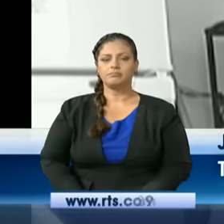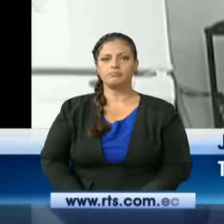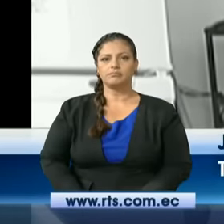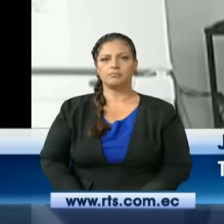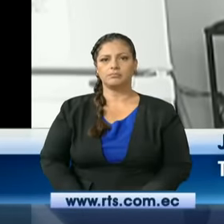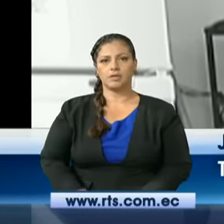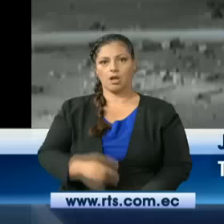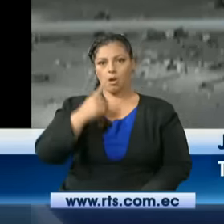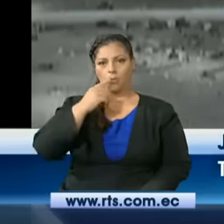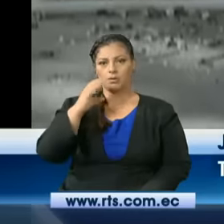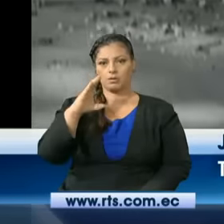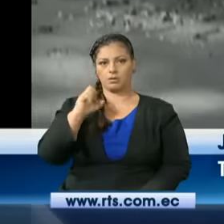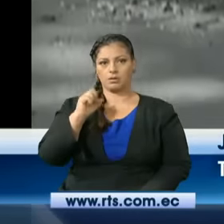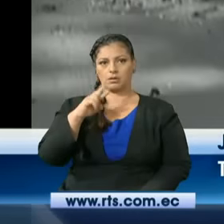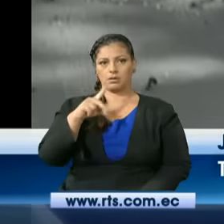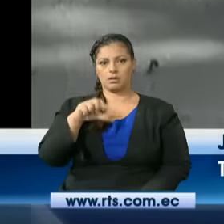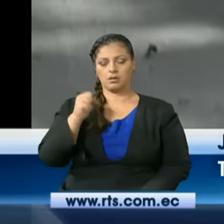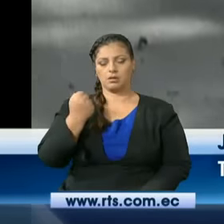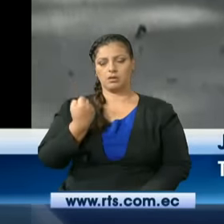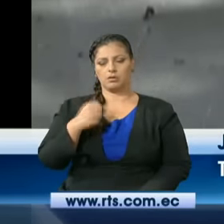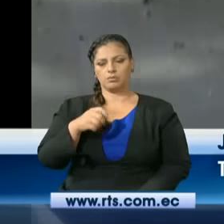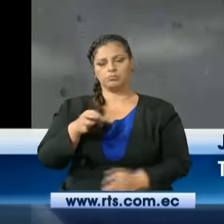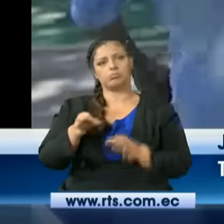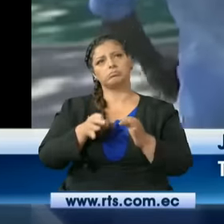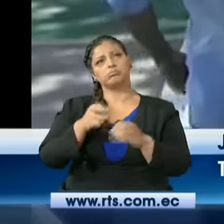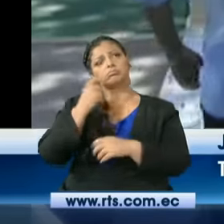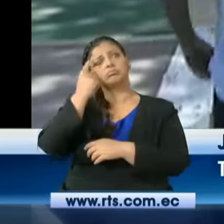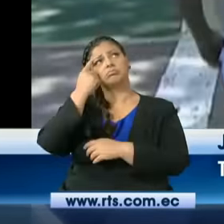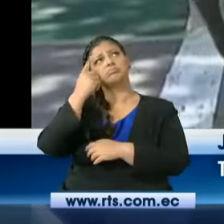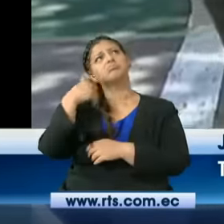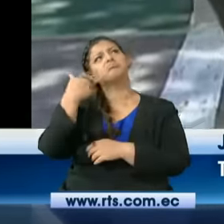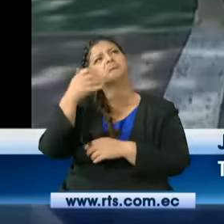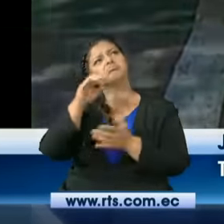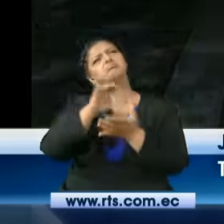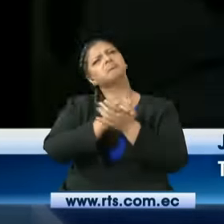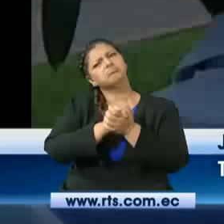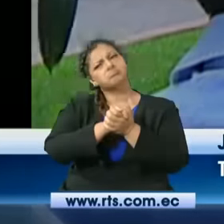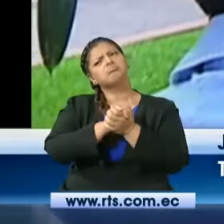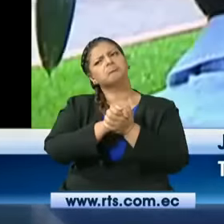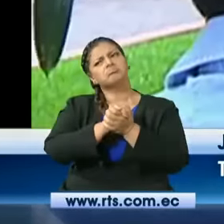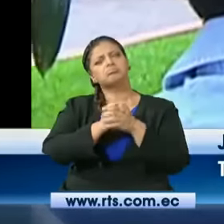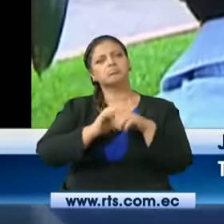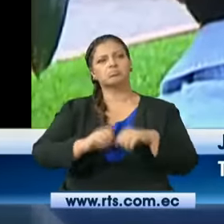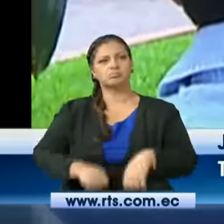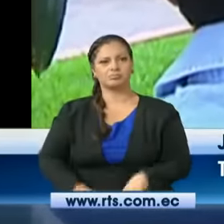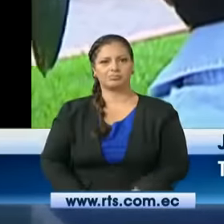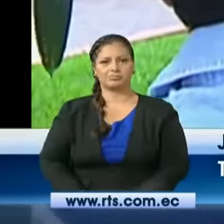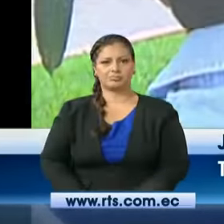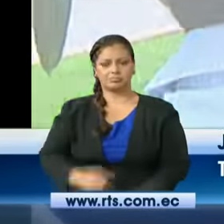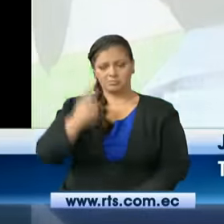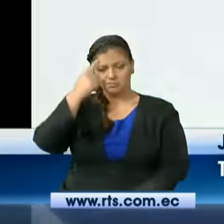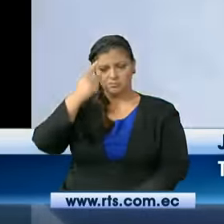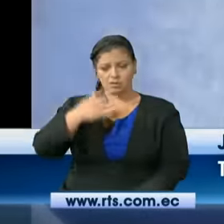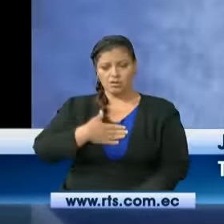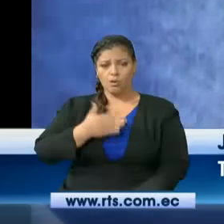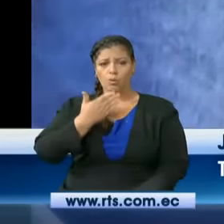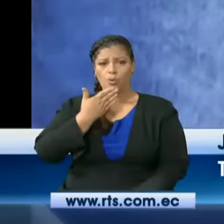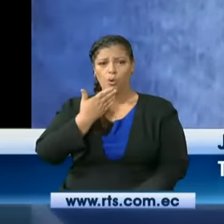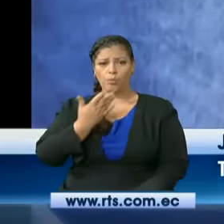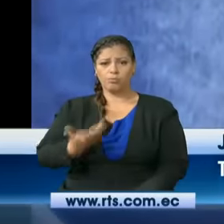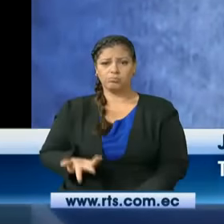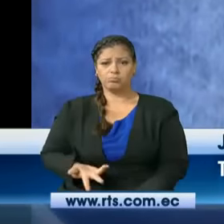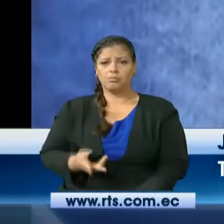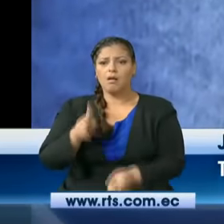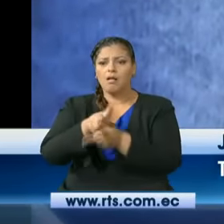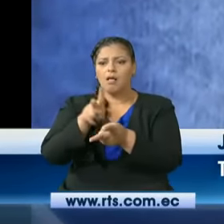propia familia y asevera que recobró su optimismo y fe. Para ser padre no el que engendra, sino el que cría. Sí, hay muchas formas de